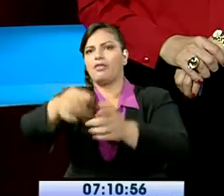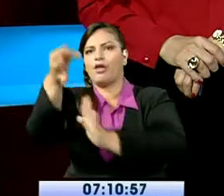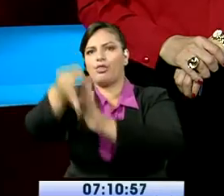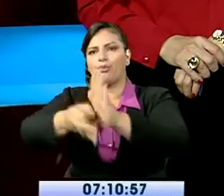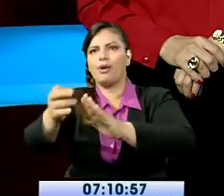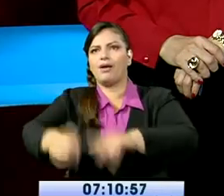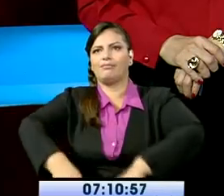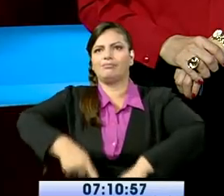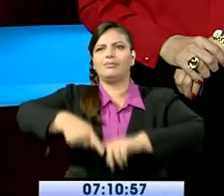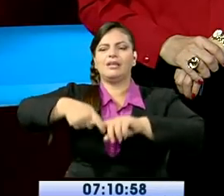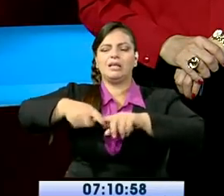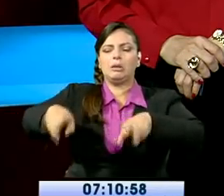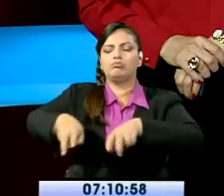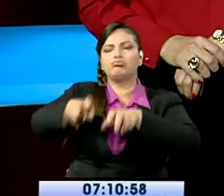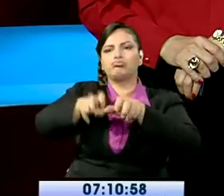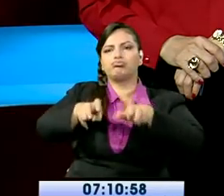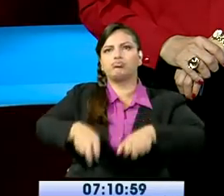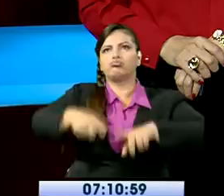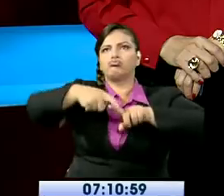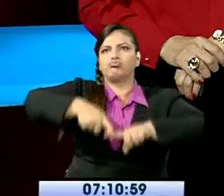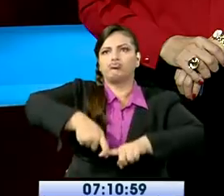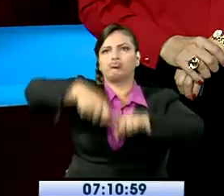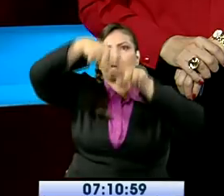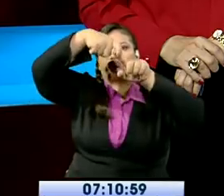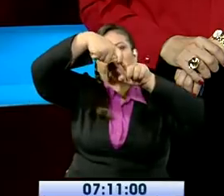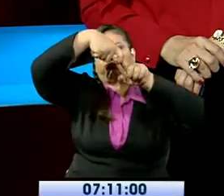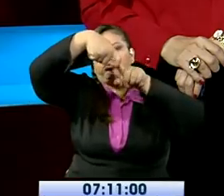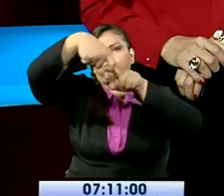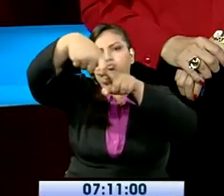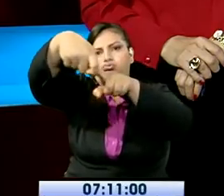de contratación y construcción de la estación.